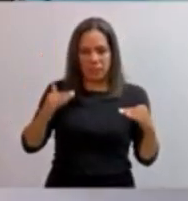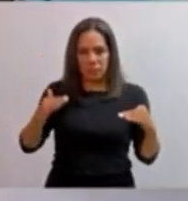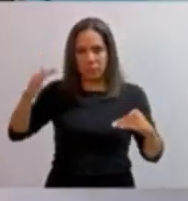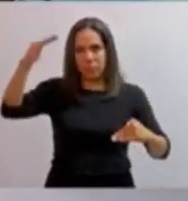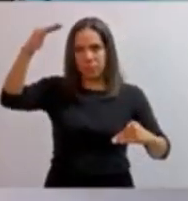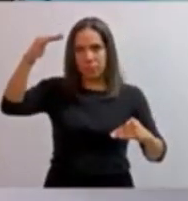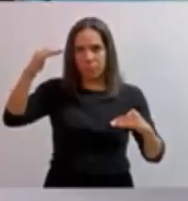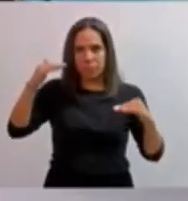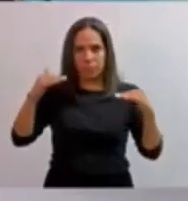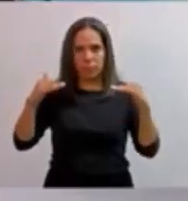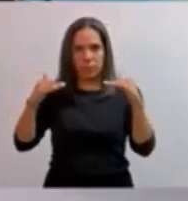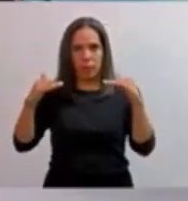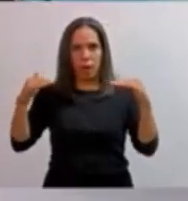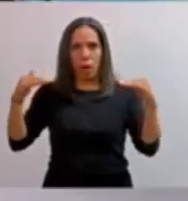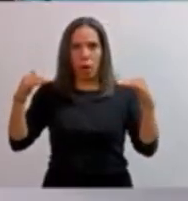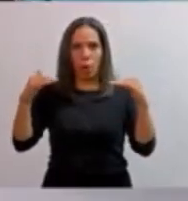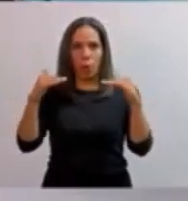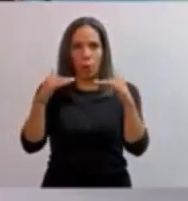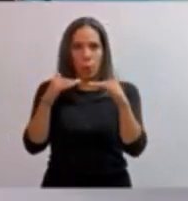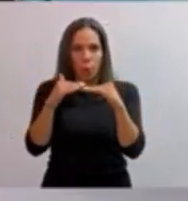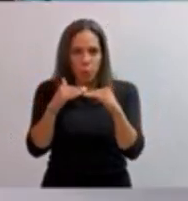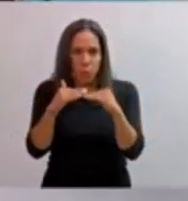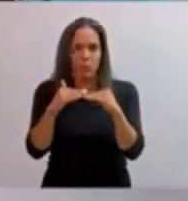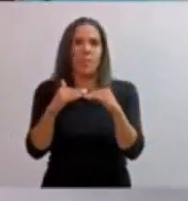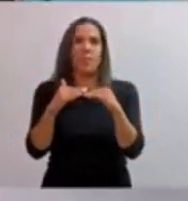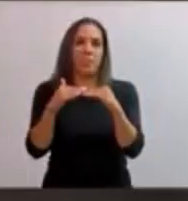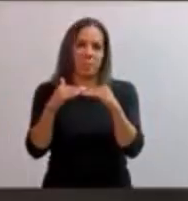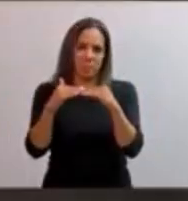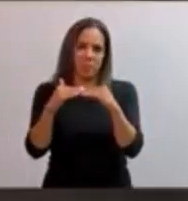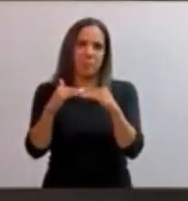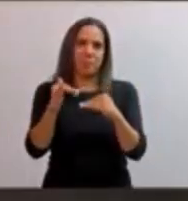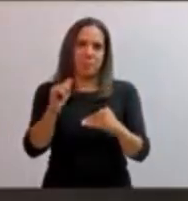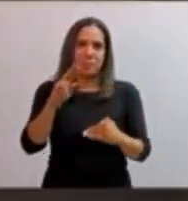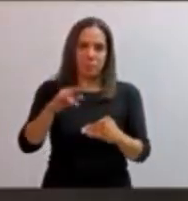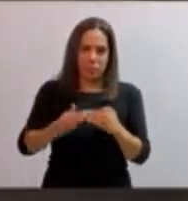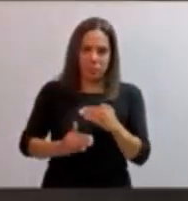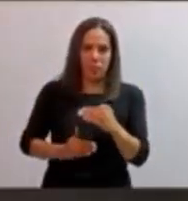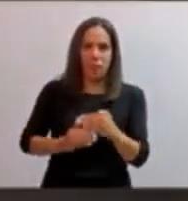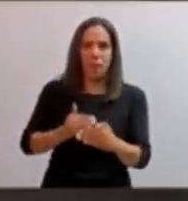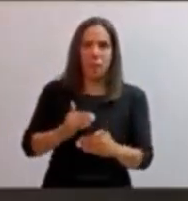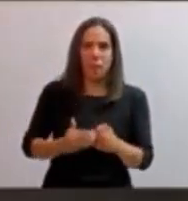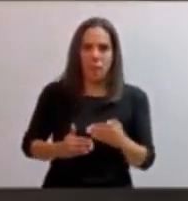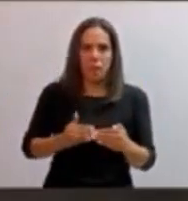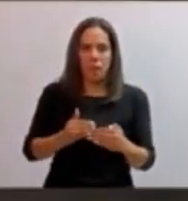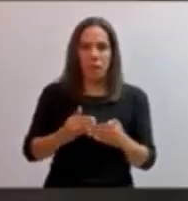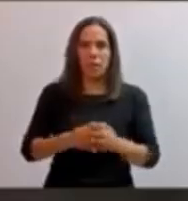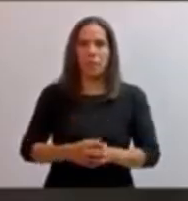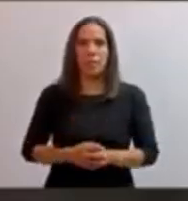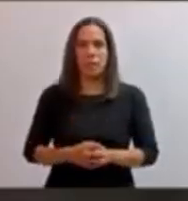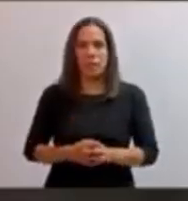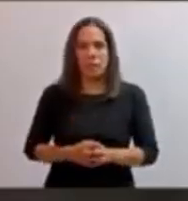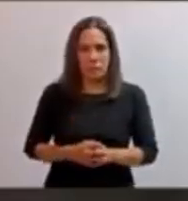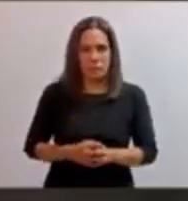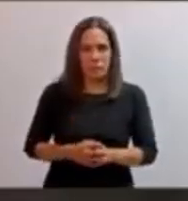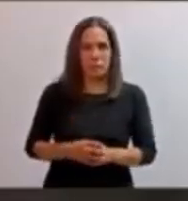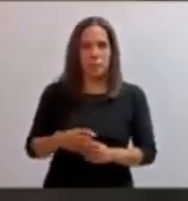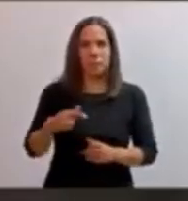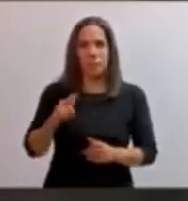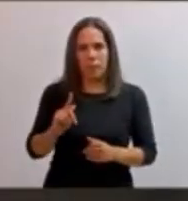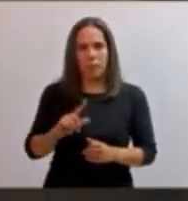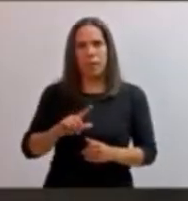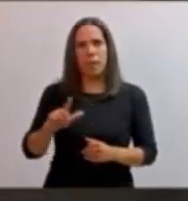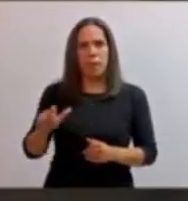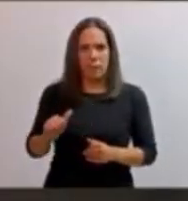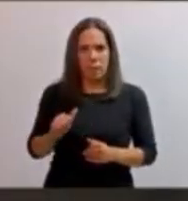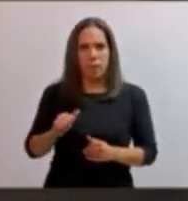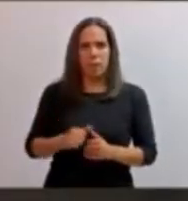entender, sobre aquellos elementos o aquellos procesos que los maestros dicen, esto es prioritario y sobre esto